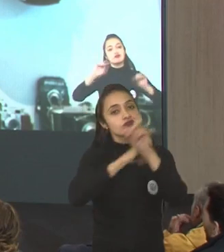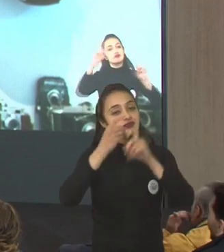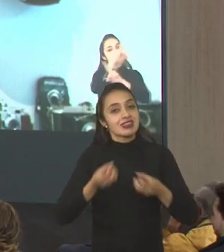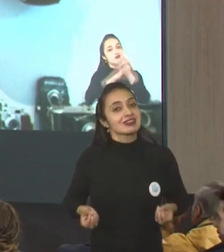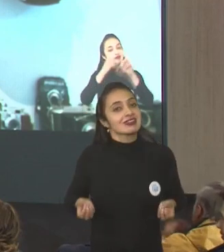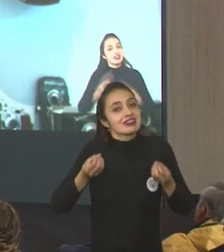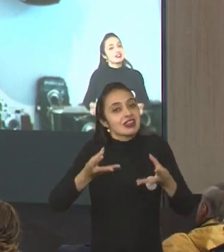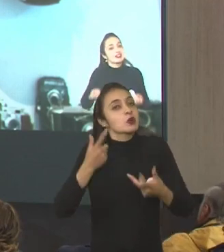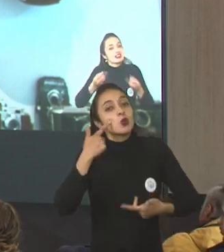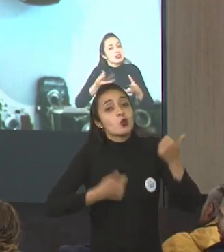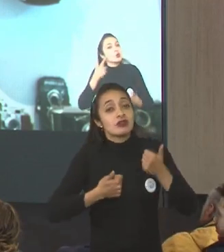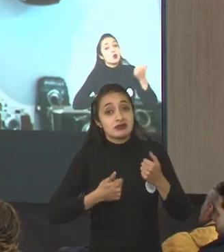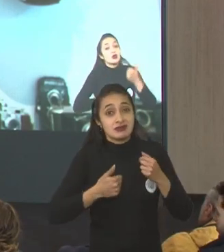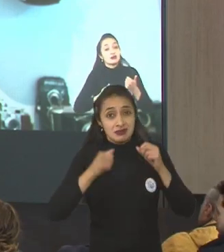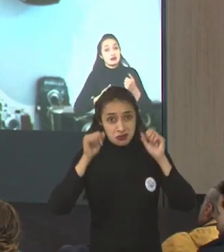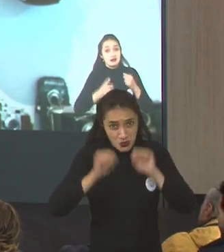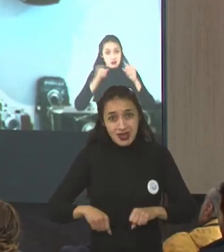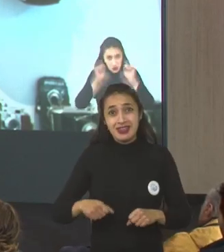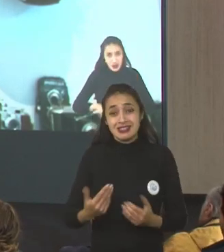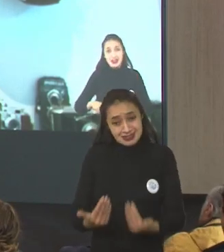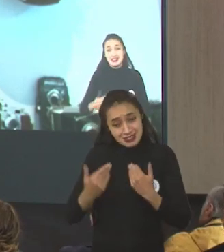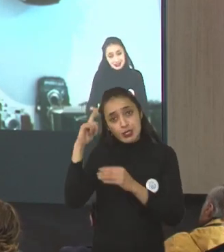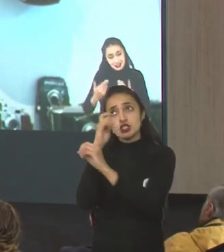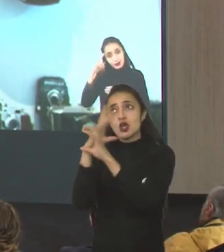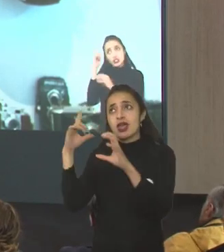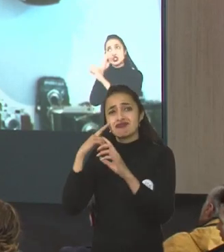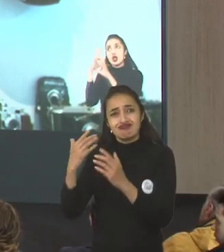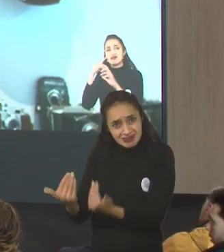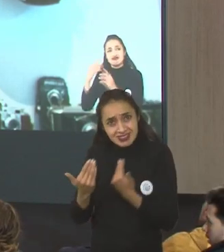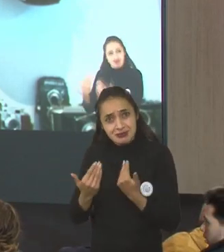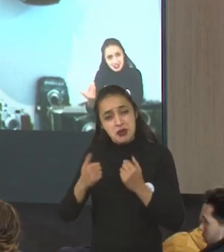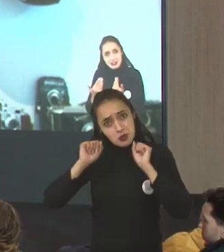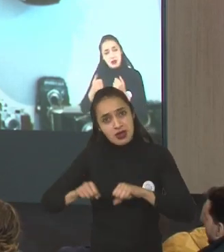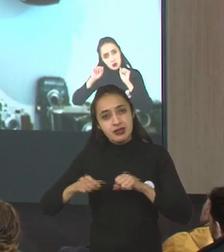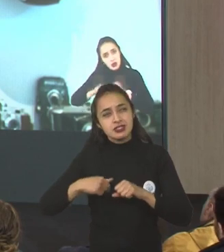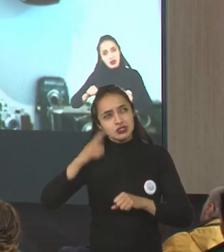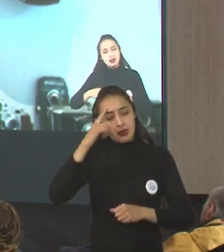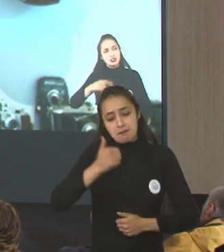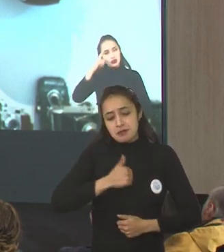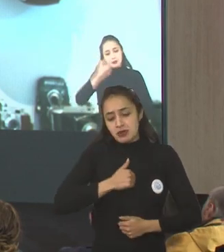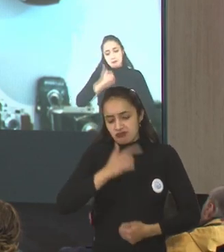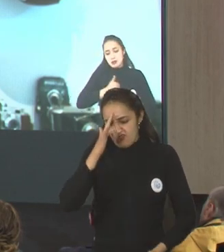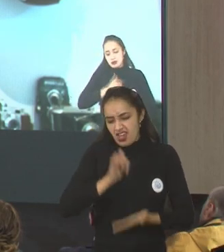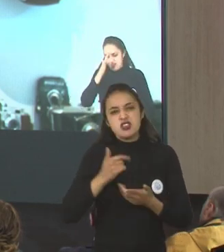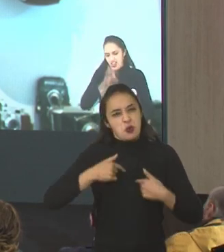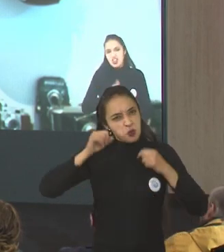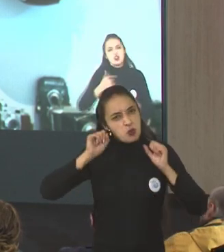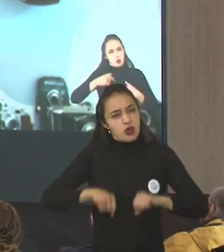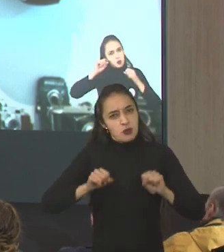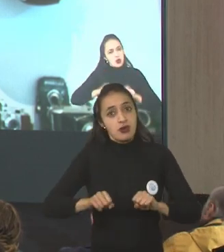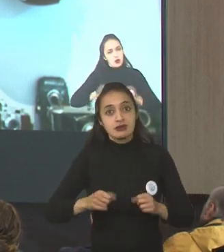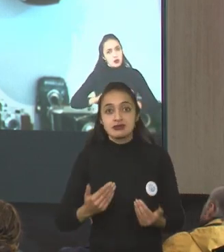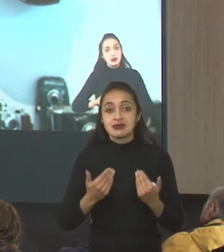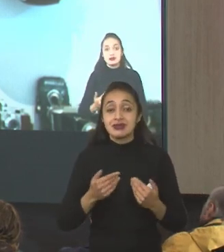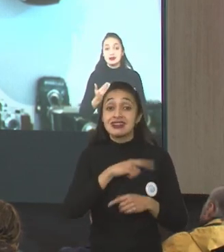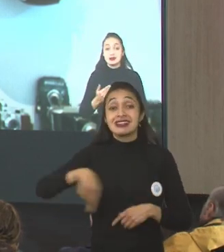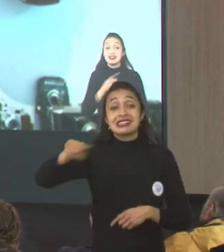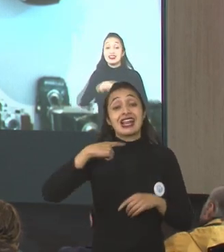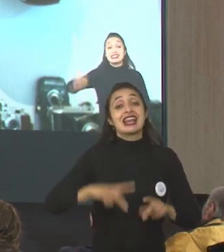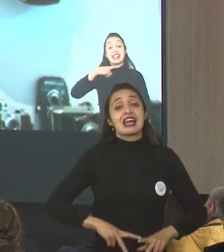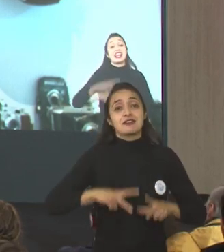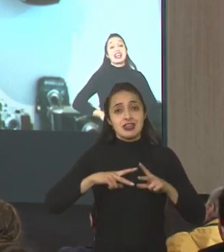es que sí se vale soñar, ¿no? Sí se vale creer en uno mismo, ¿no? Porque la vida a uno le